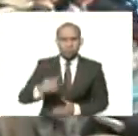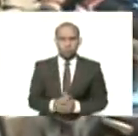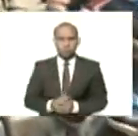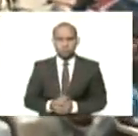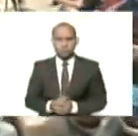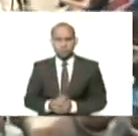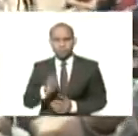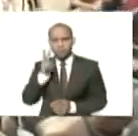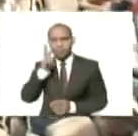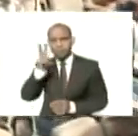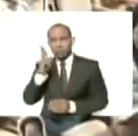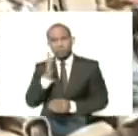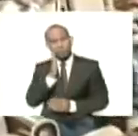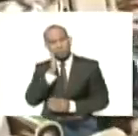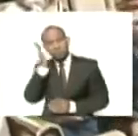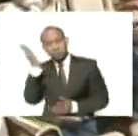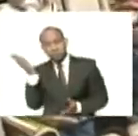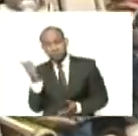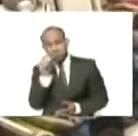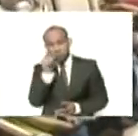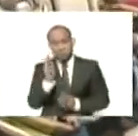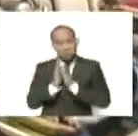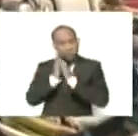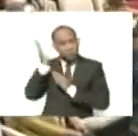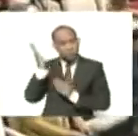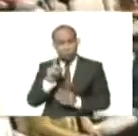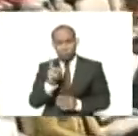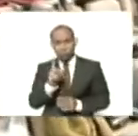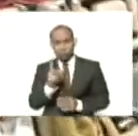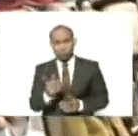Epa, ya creo que se durmió, ese no es Amaro el que se durmió, ¿no?